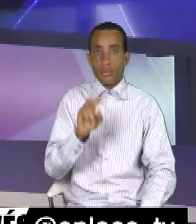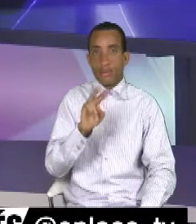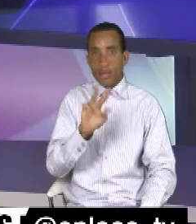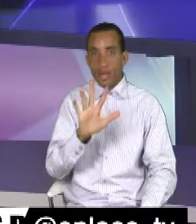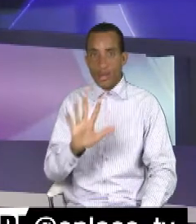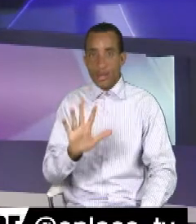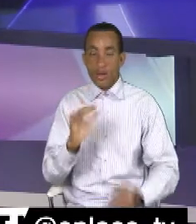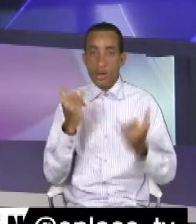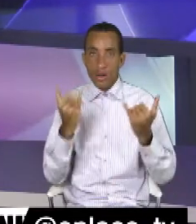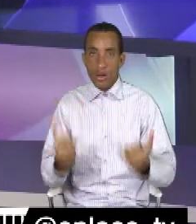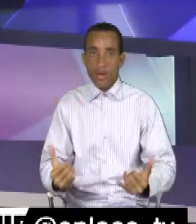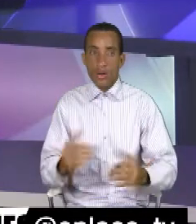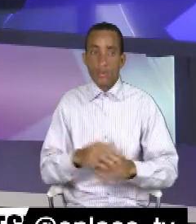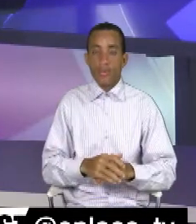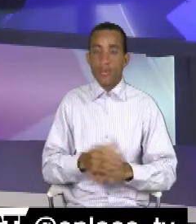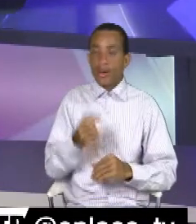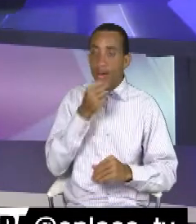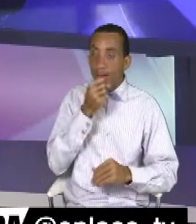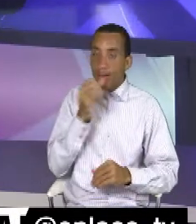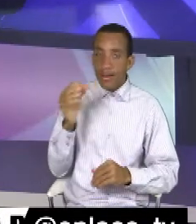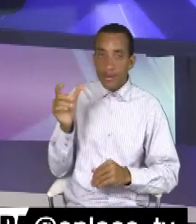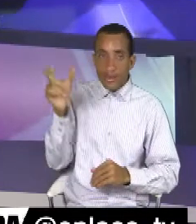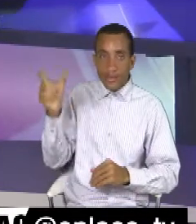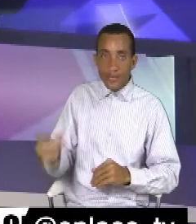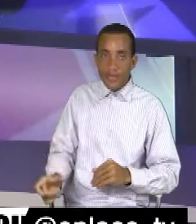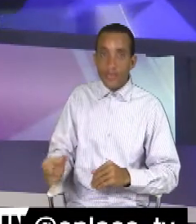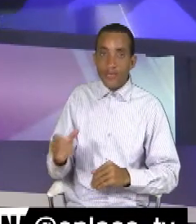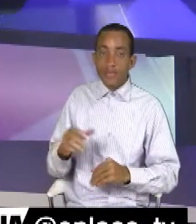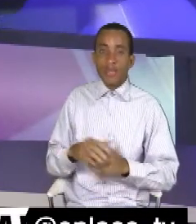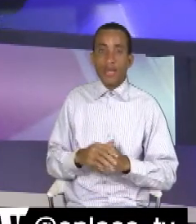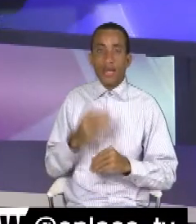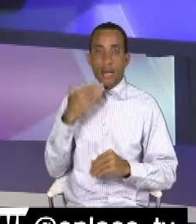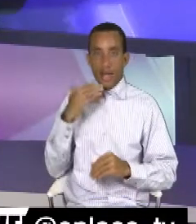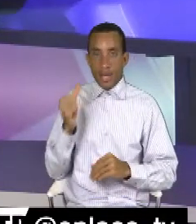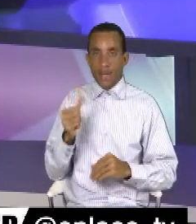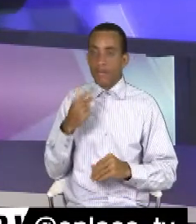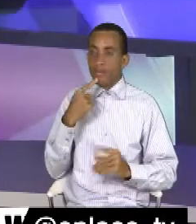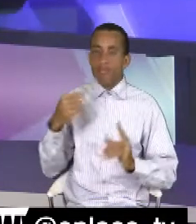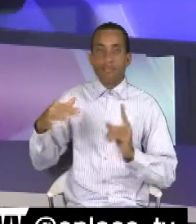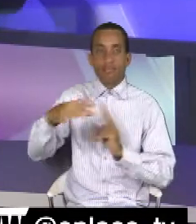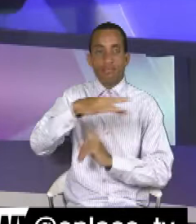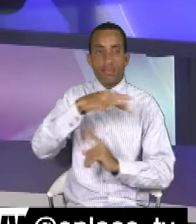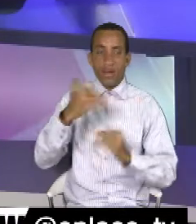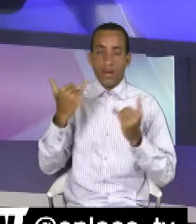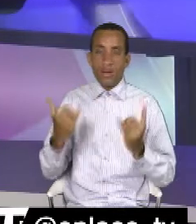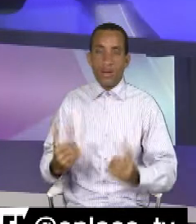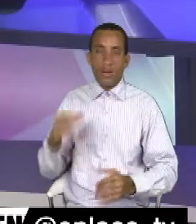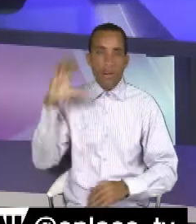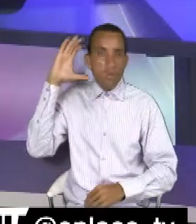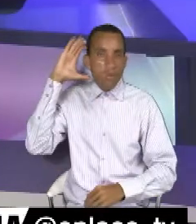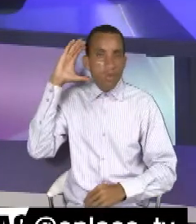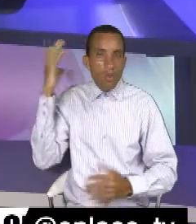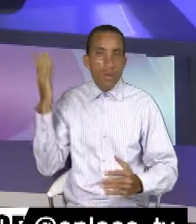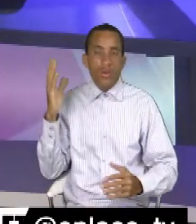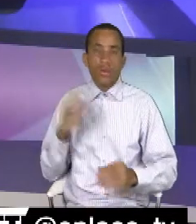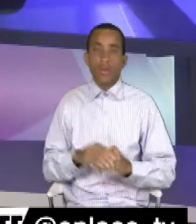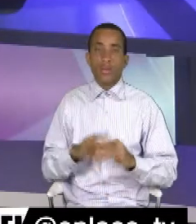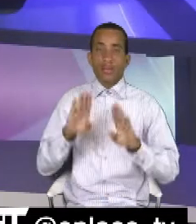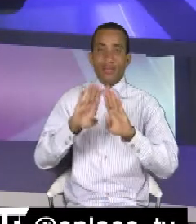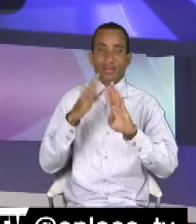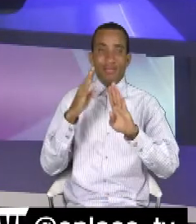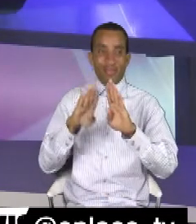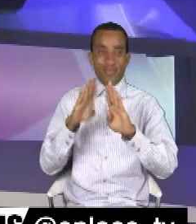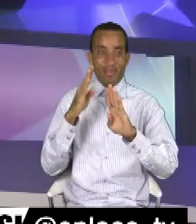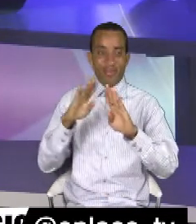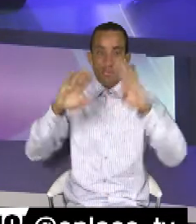vamos con nuestra periodista Carolina Cantillo, quien nos tiene detalles sobre la situación que se presenta en este momento en la Puerta del 11 del corregimiento del